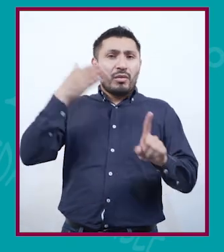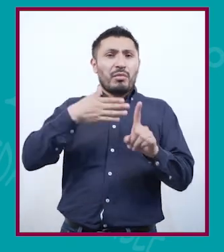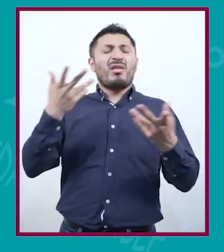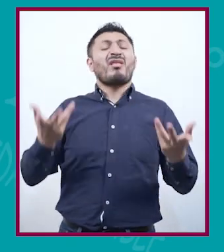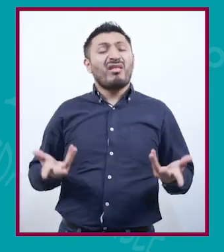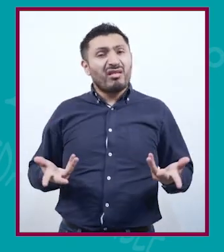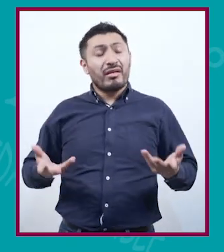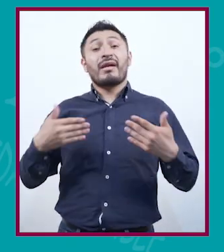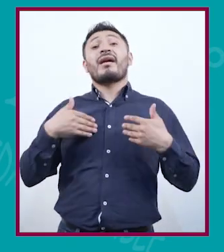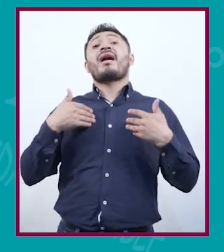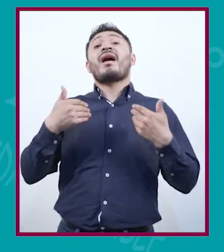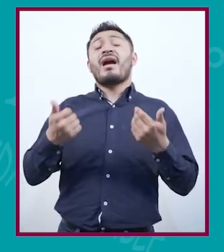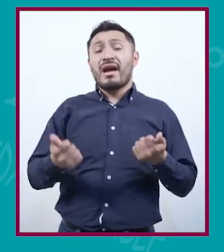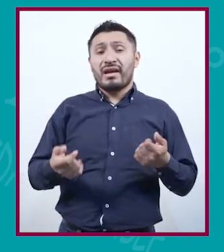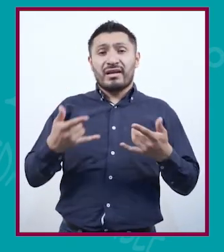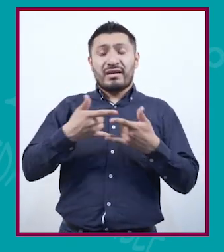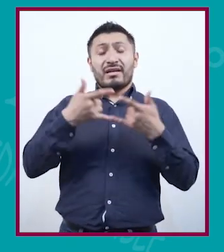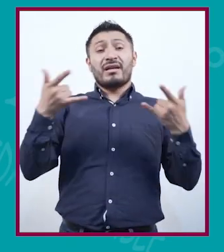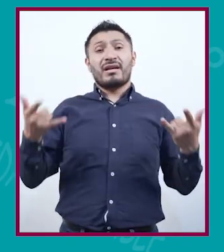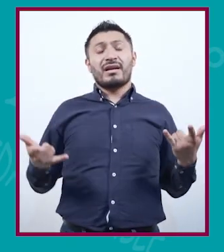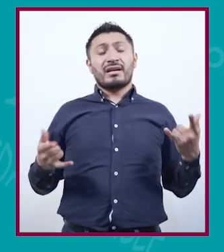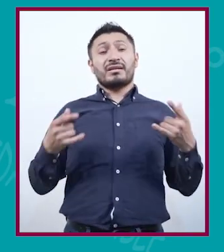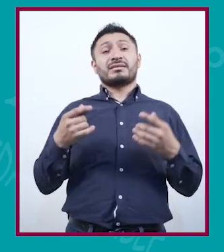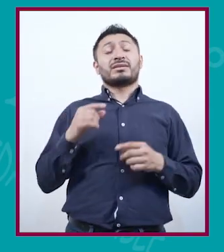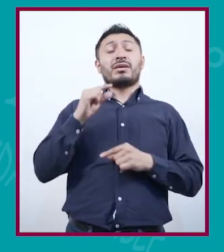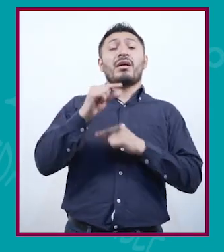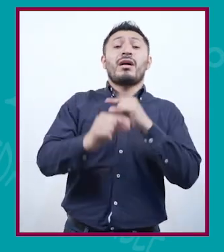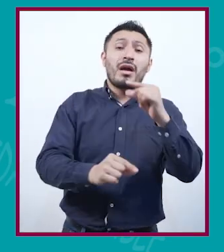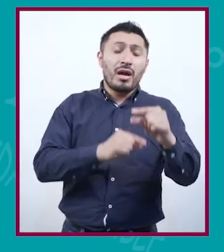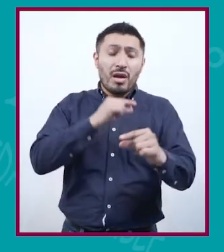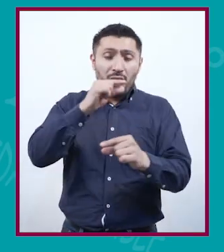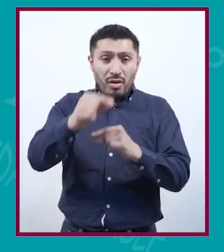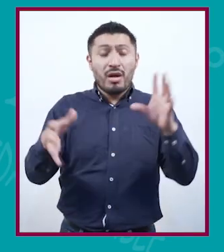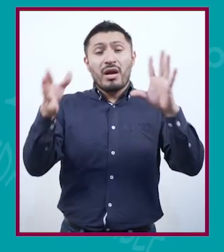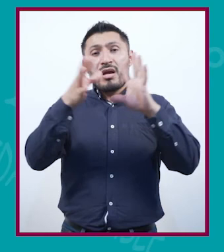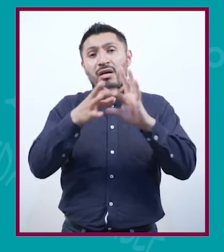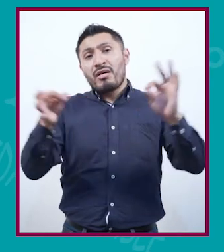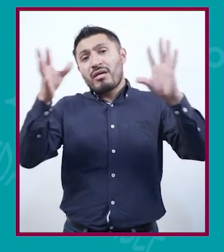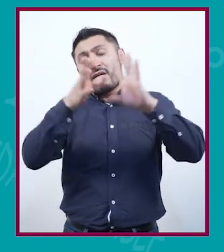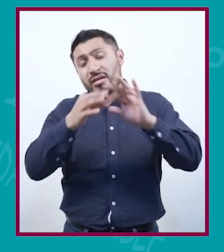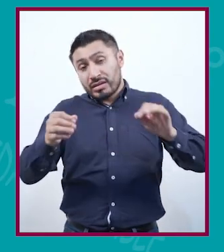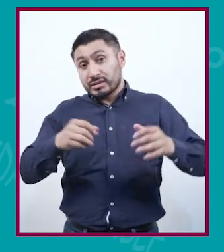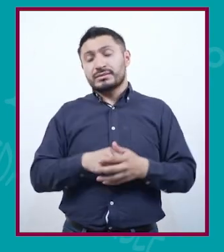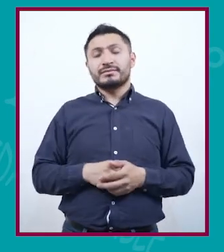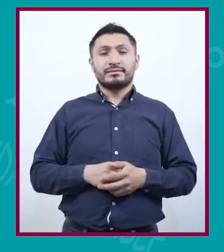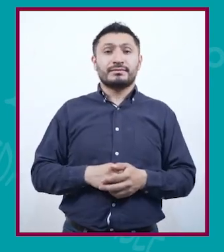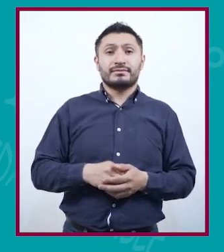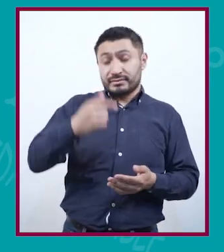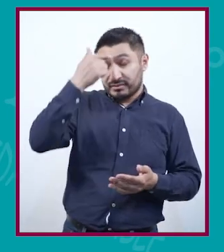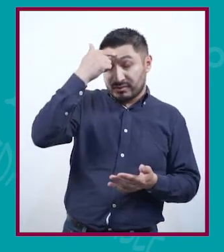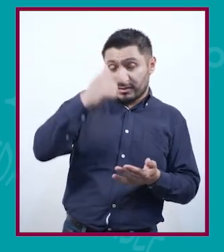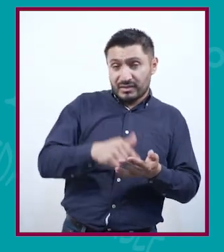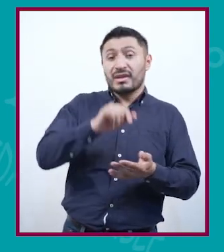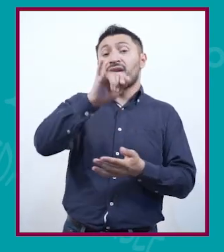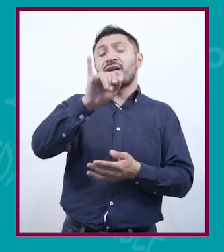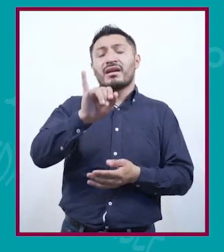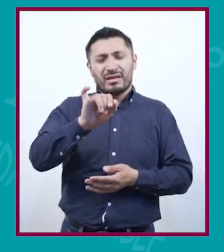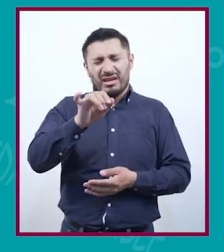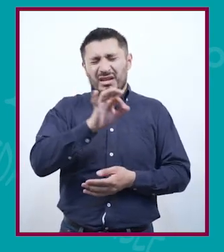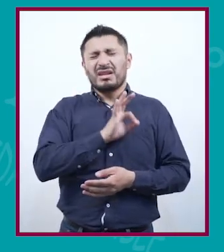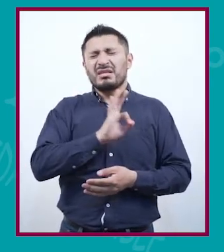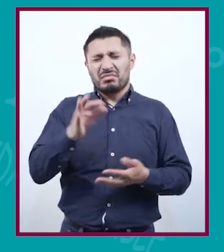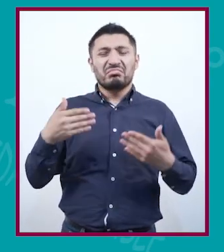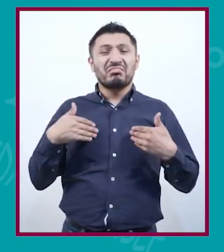nuestra responsabilidad es entender los procesos históricos, digamos, en su complejidad y con sus matices. Y yo creo que